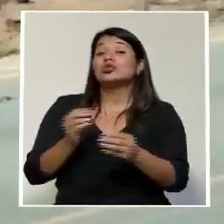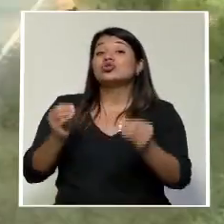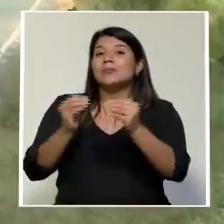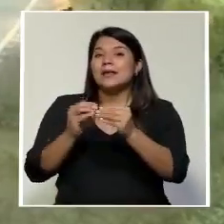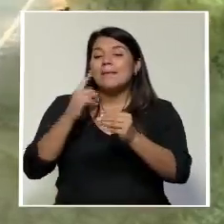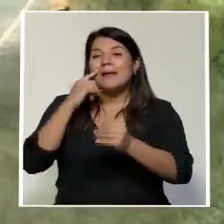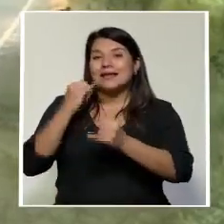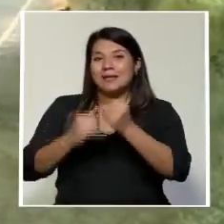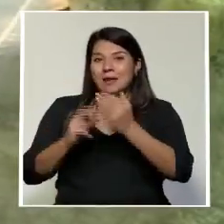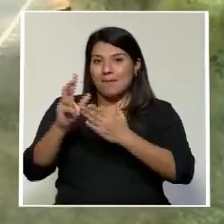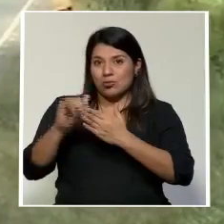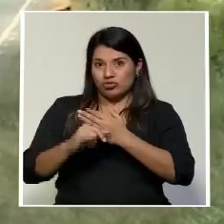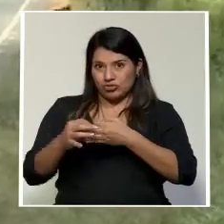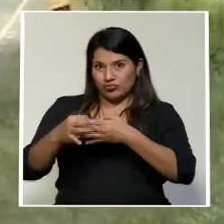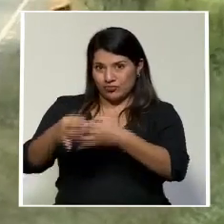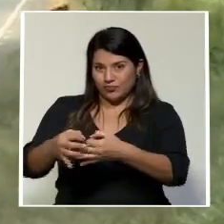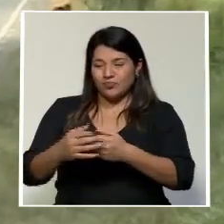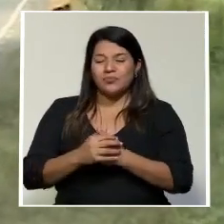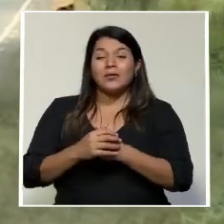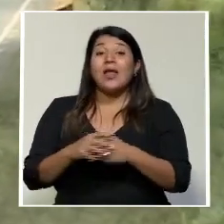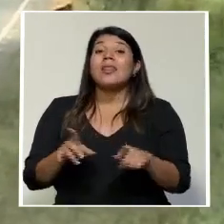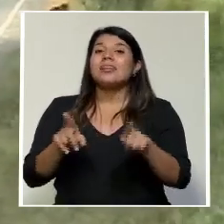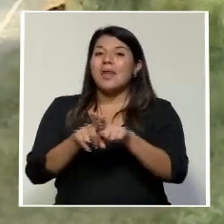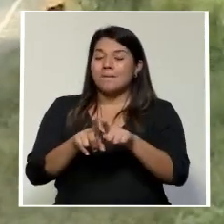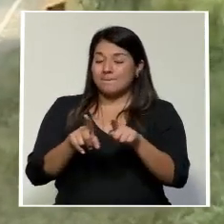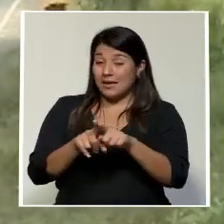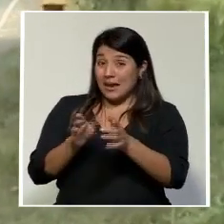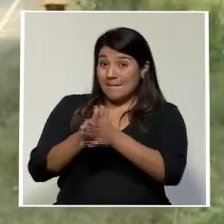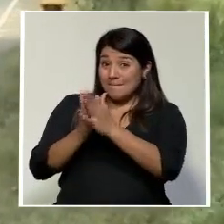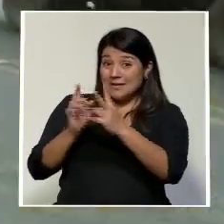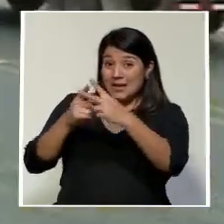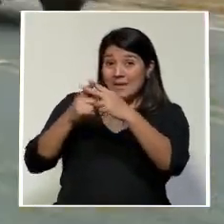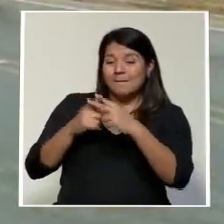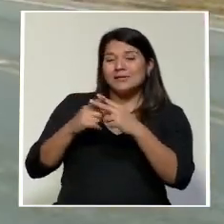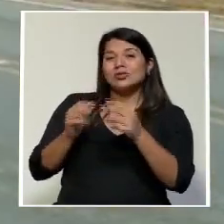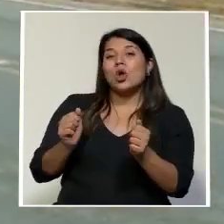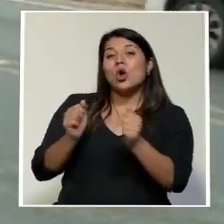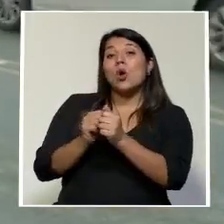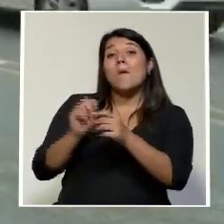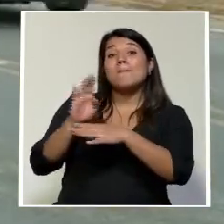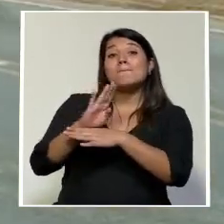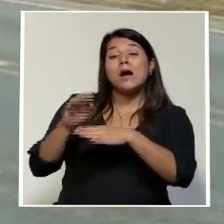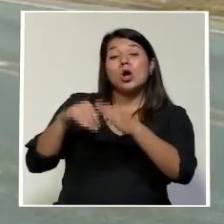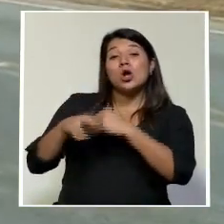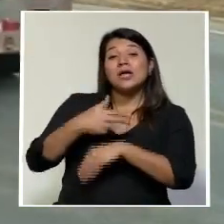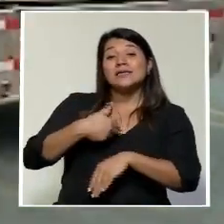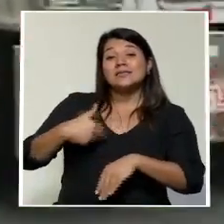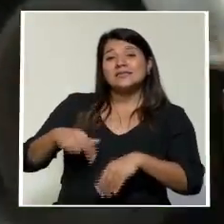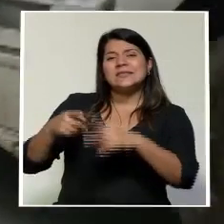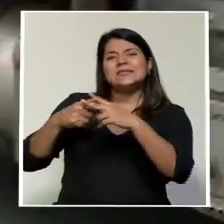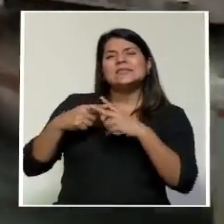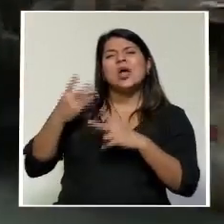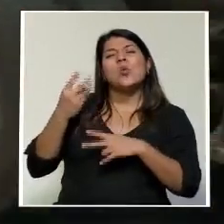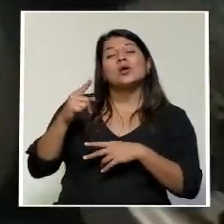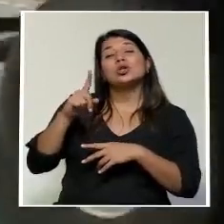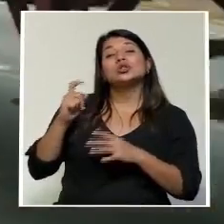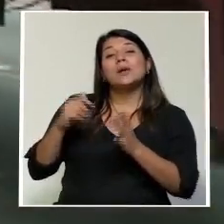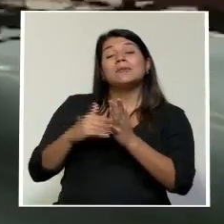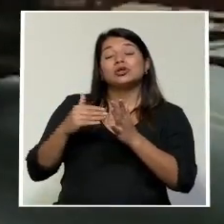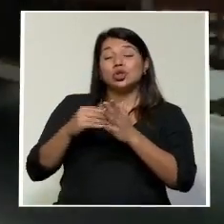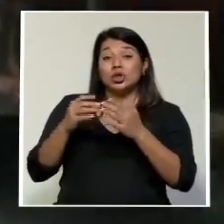obras. Además, se tramita un préstamo con Exxing Bank de China por 100 millones de dólares para añadir